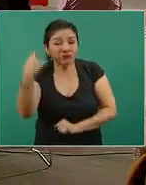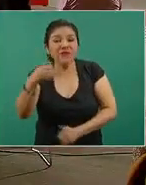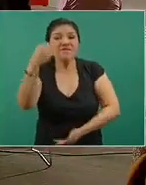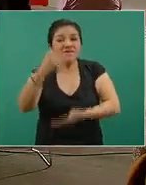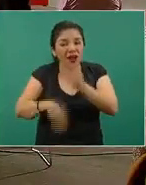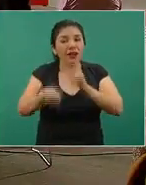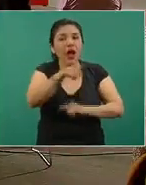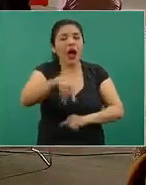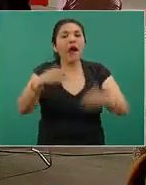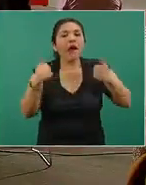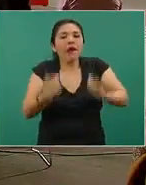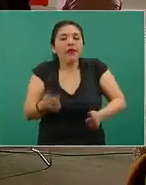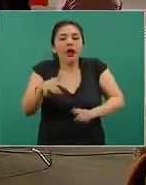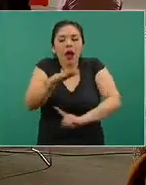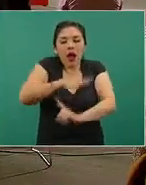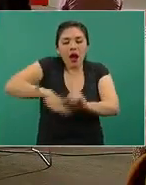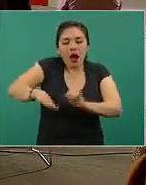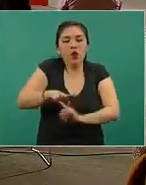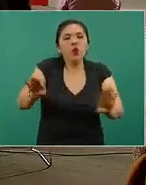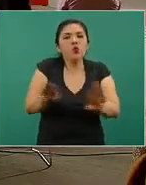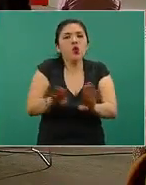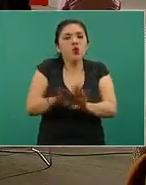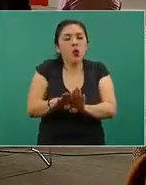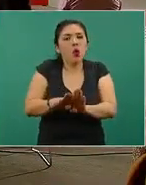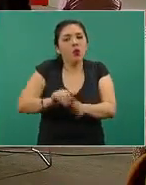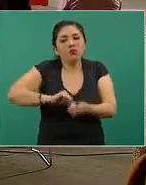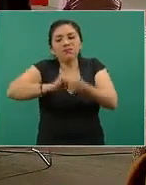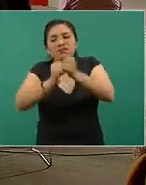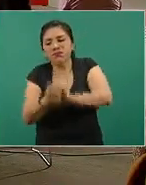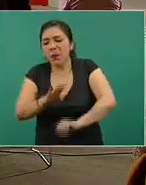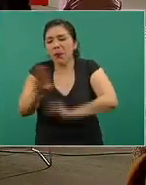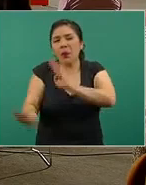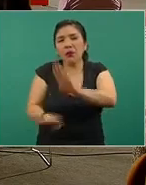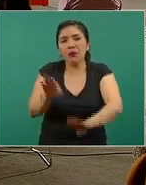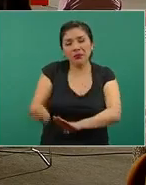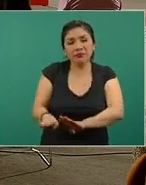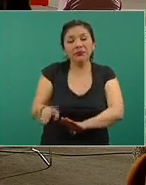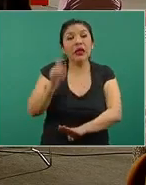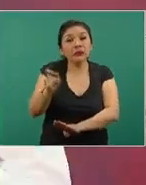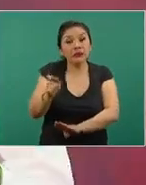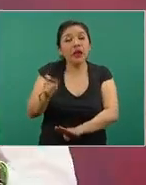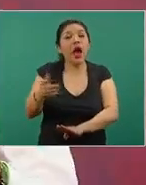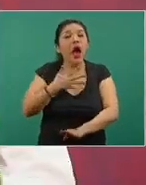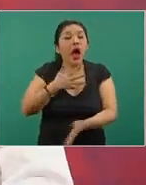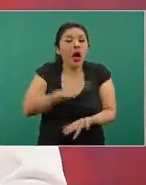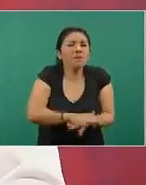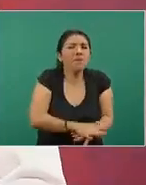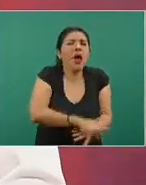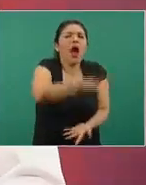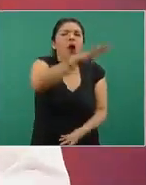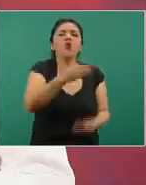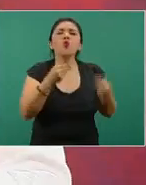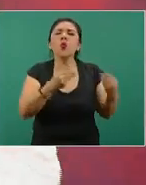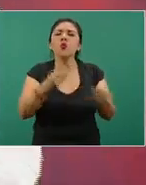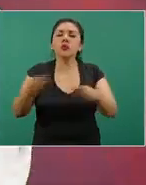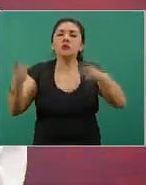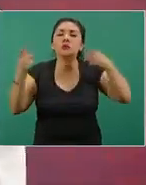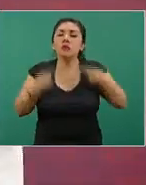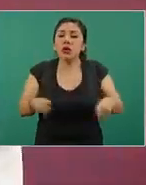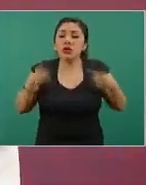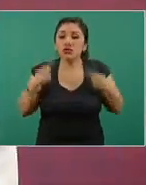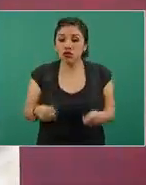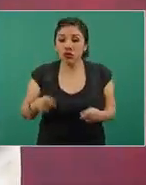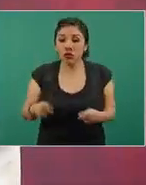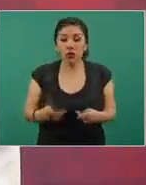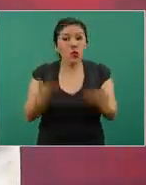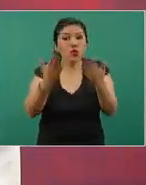en contexto cuál es la magnitud de los desenlaces fatales, es la enorme cifra de personas que